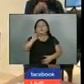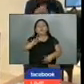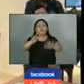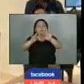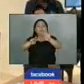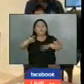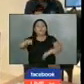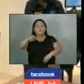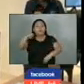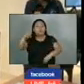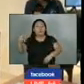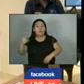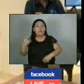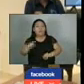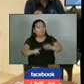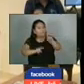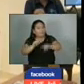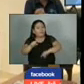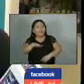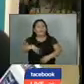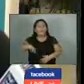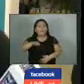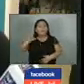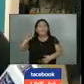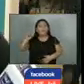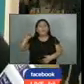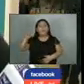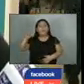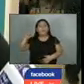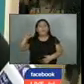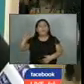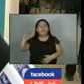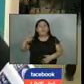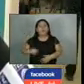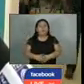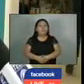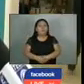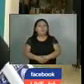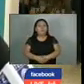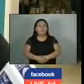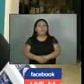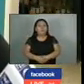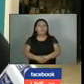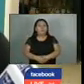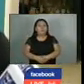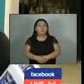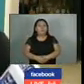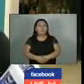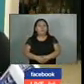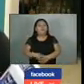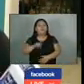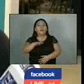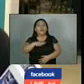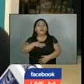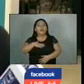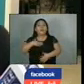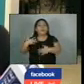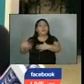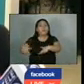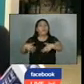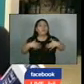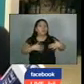a los que han sido parte las ludotecas. En este día que estamos lanzando el libro El Juego que